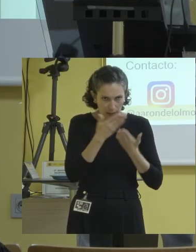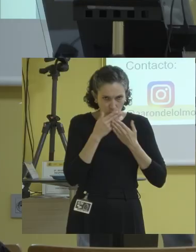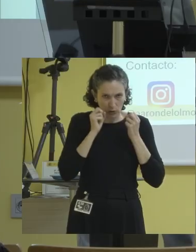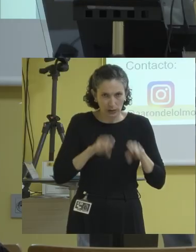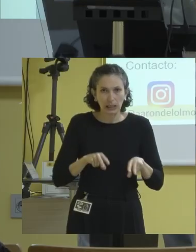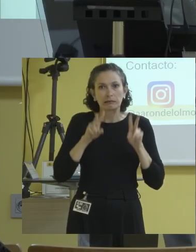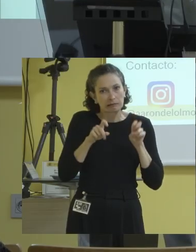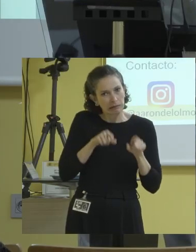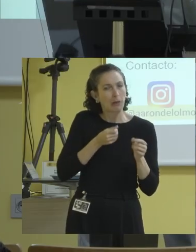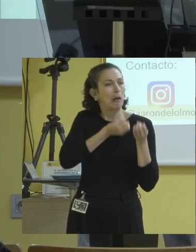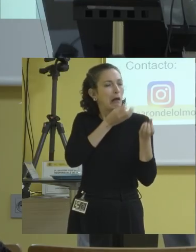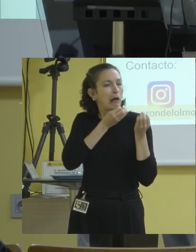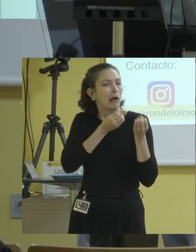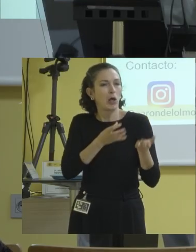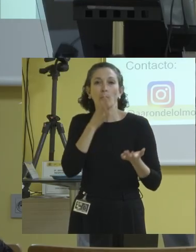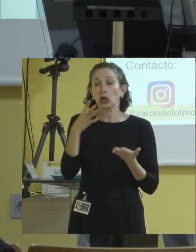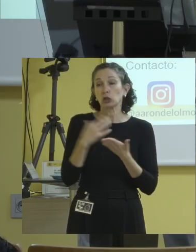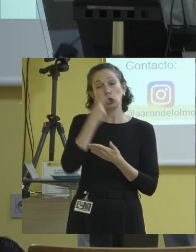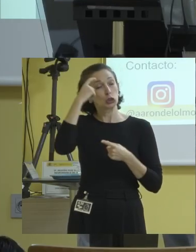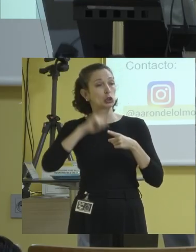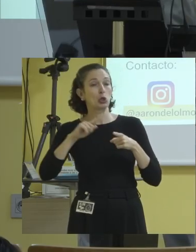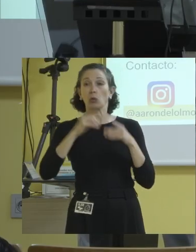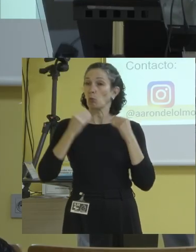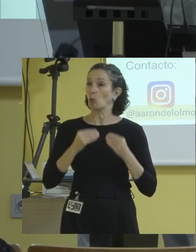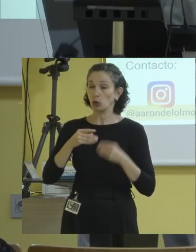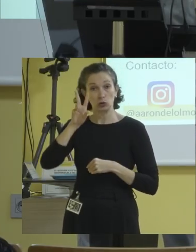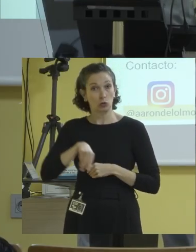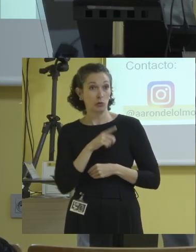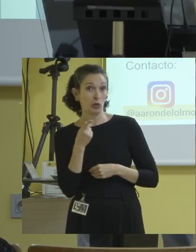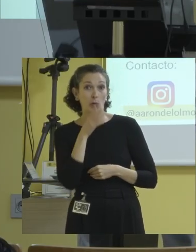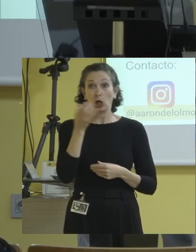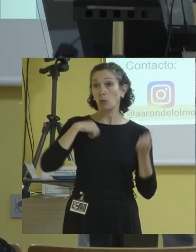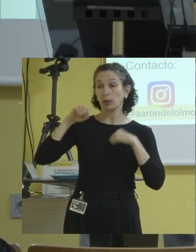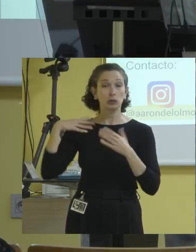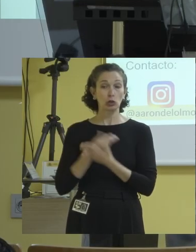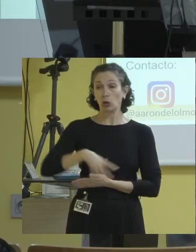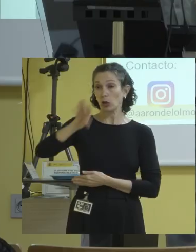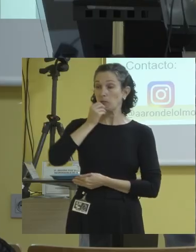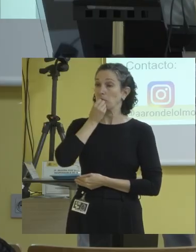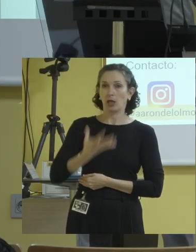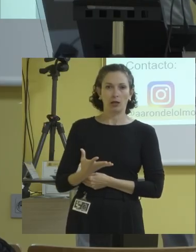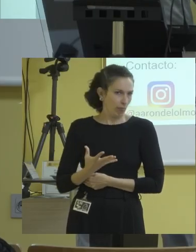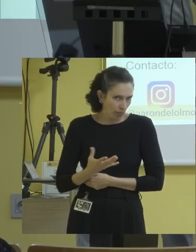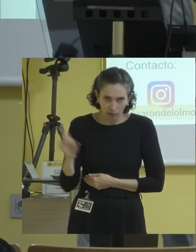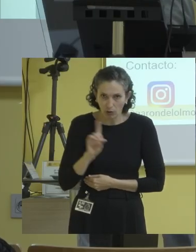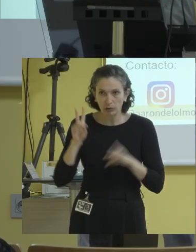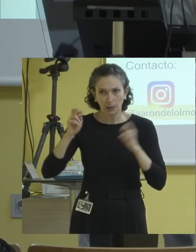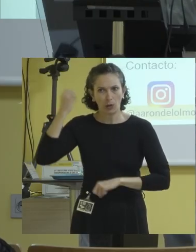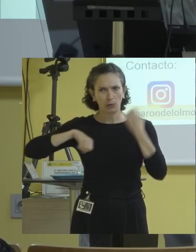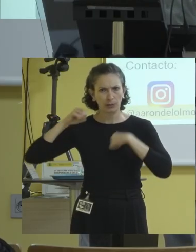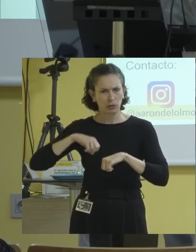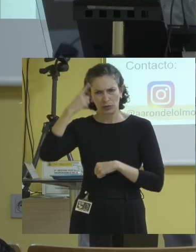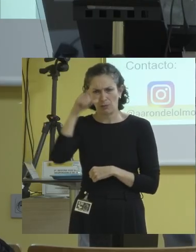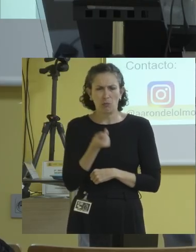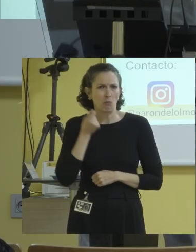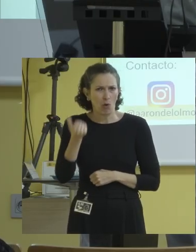qué? Porque todos somos en cierto modo buenos psicólogos, ¿verdad? Todos interpretamos bien la conducta. No la interpretamos bien, no sabemos mucho sobre la conducta, como